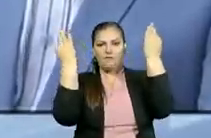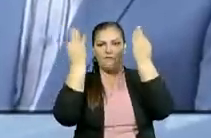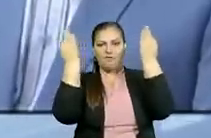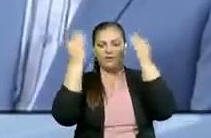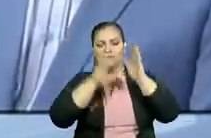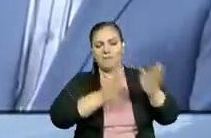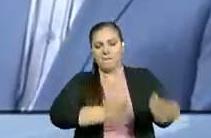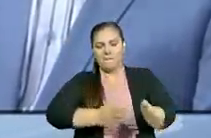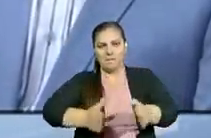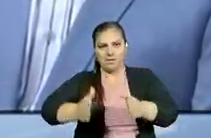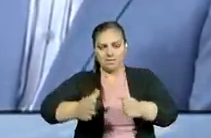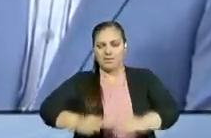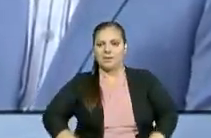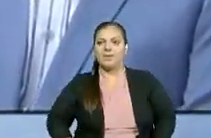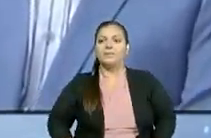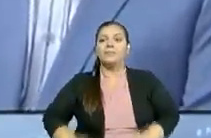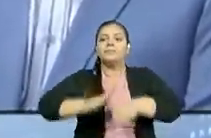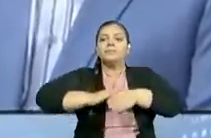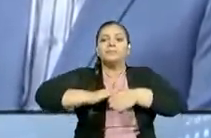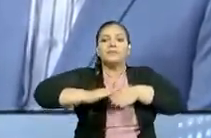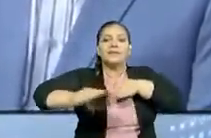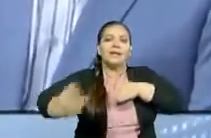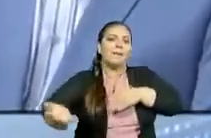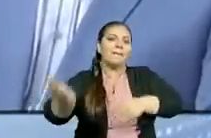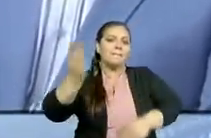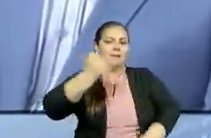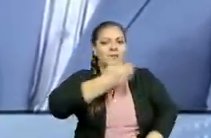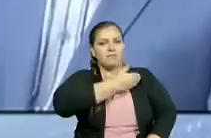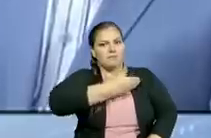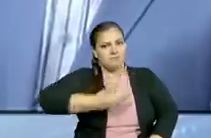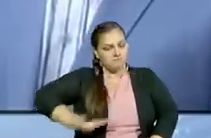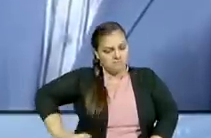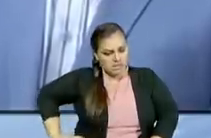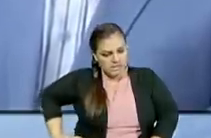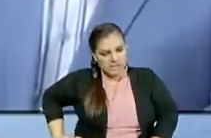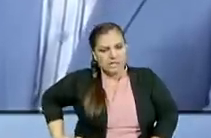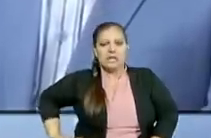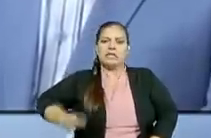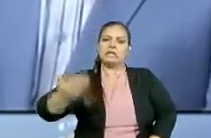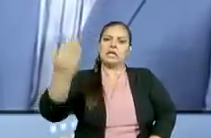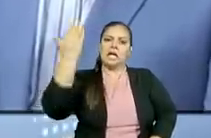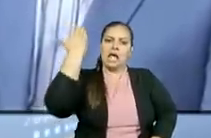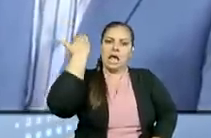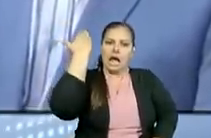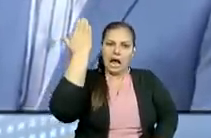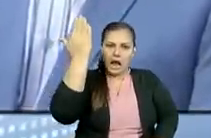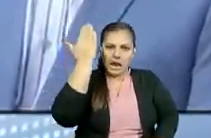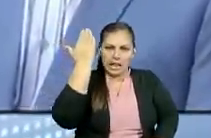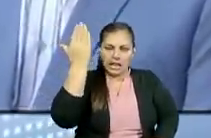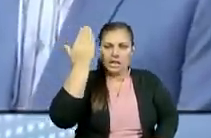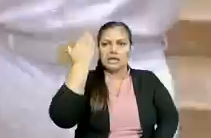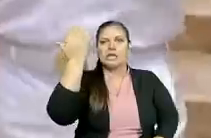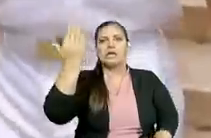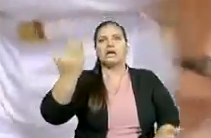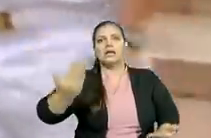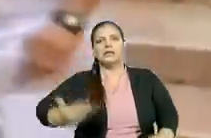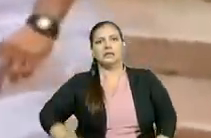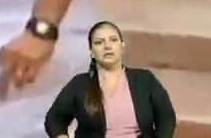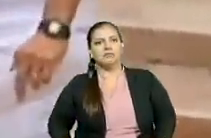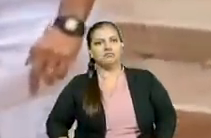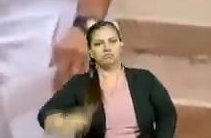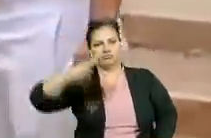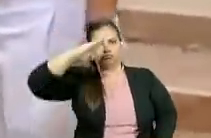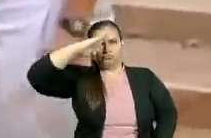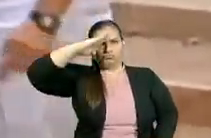por primera vez van a estar presentes representantes de todas las instancias y estamentos de la ciudad, tanto